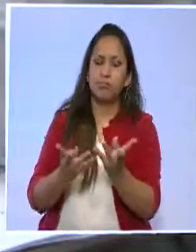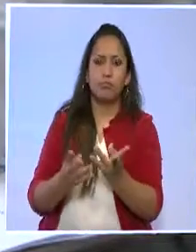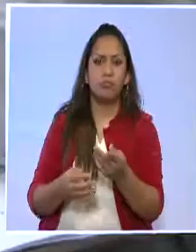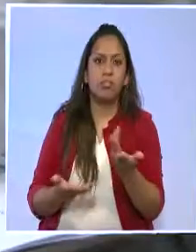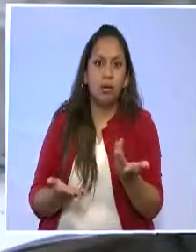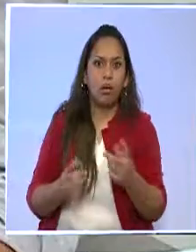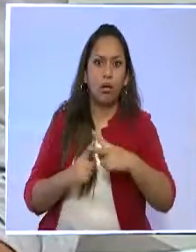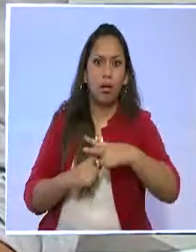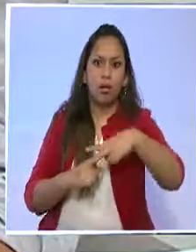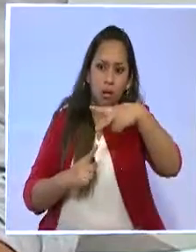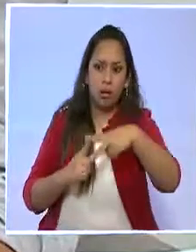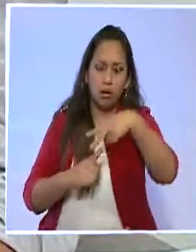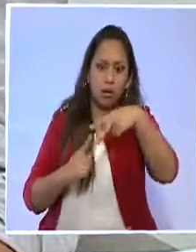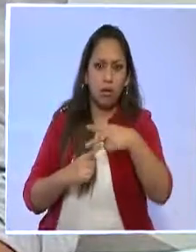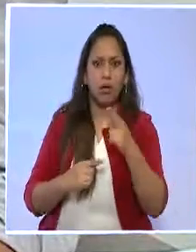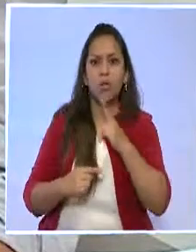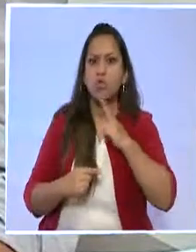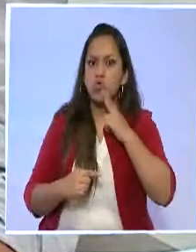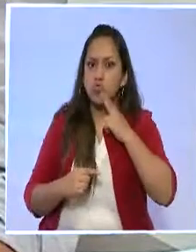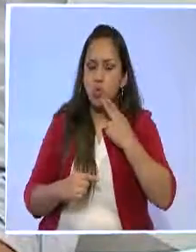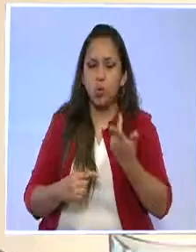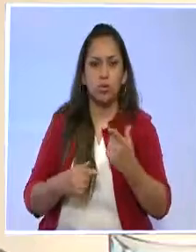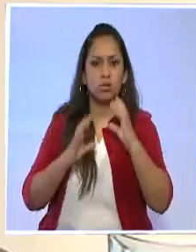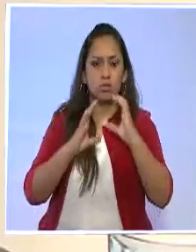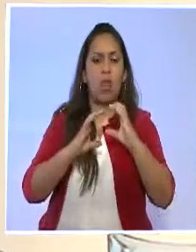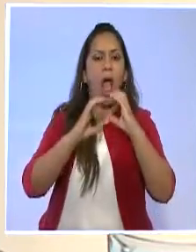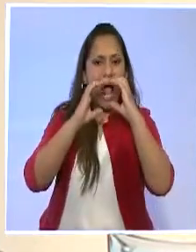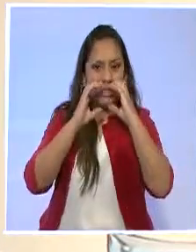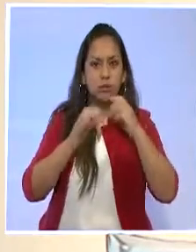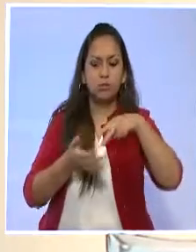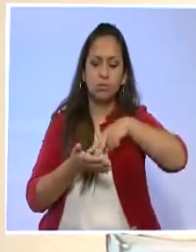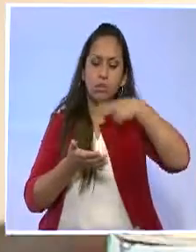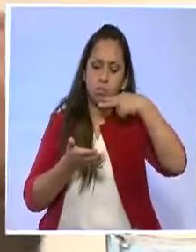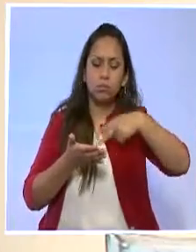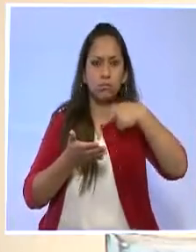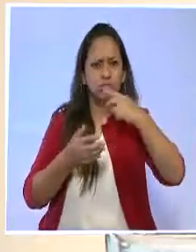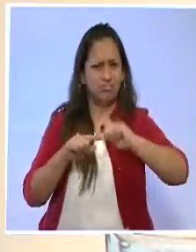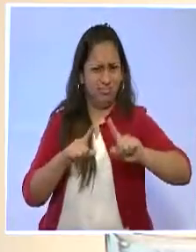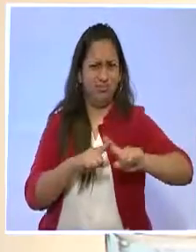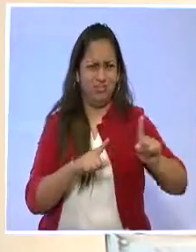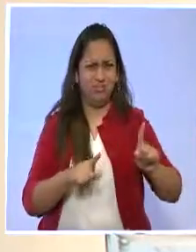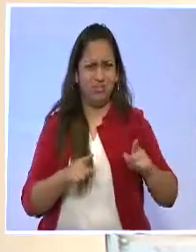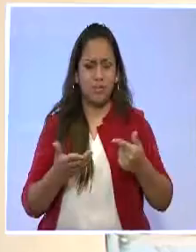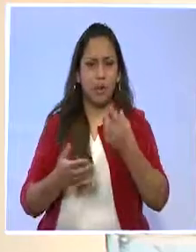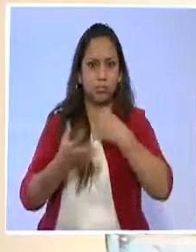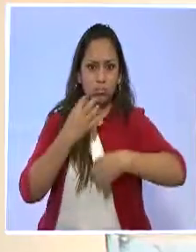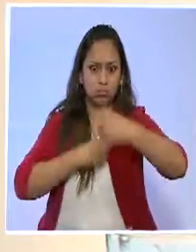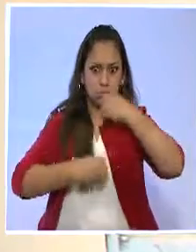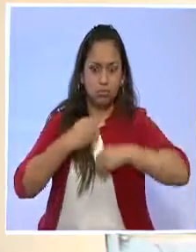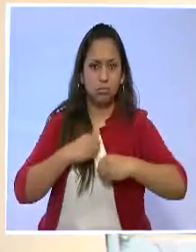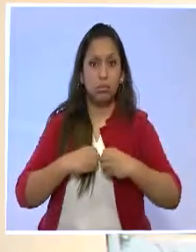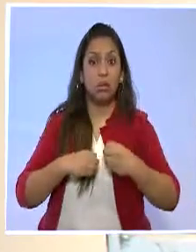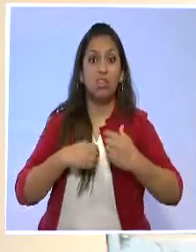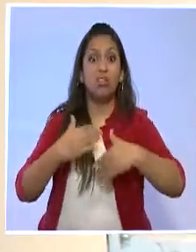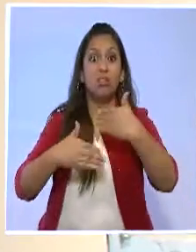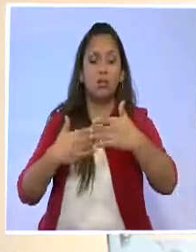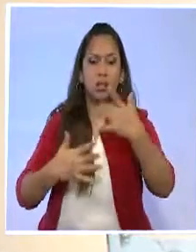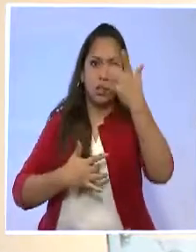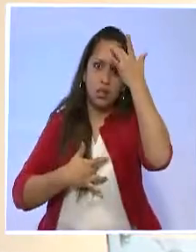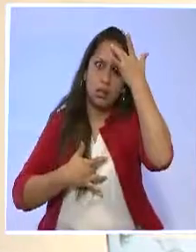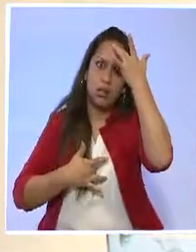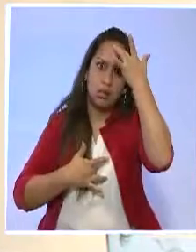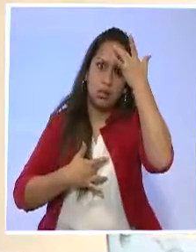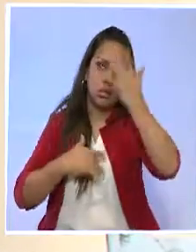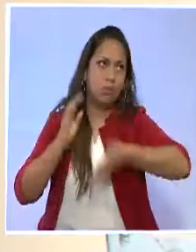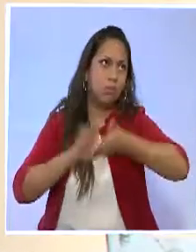por el azúcar por la comida chatarra quién paga entonces claro es momento también de empezar a concientizar y de llevar esta